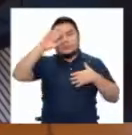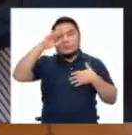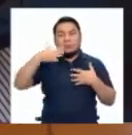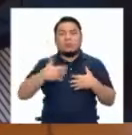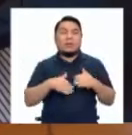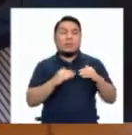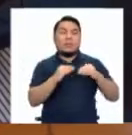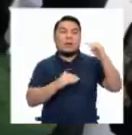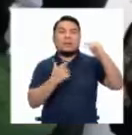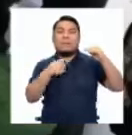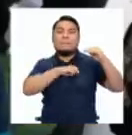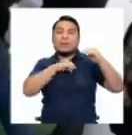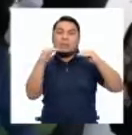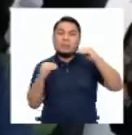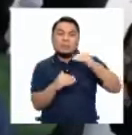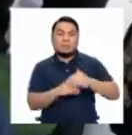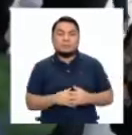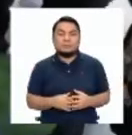España.